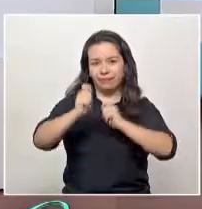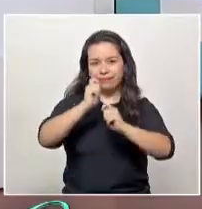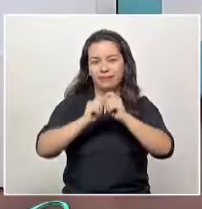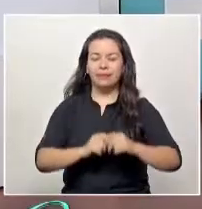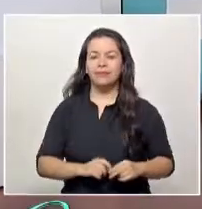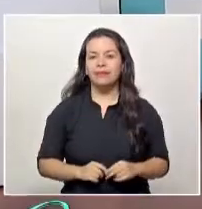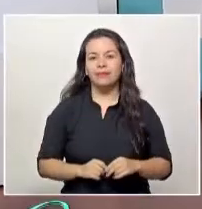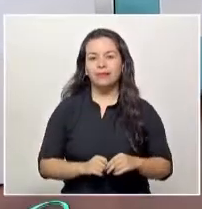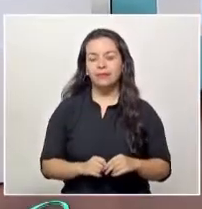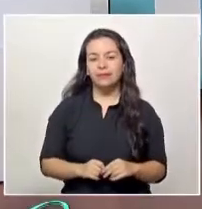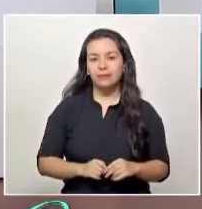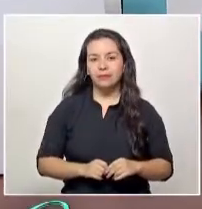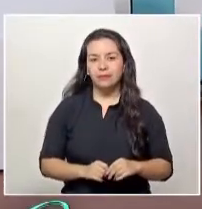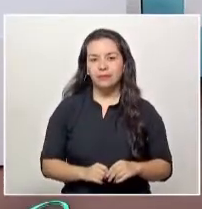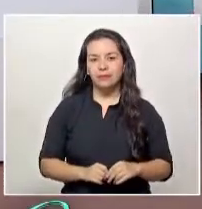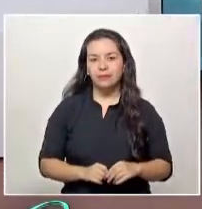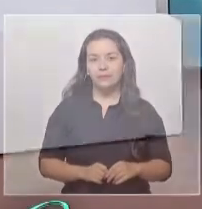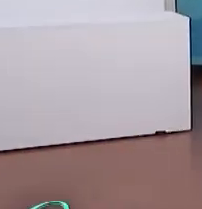Vital.